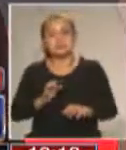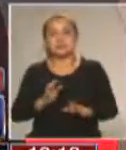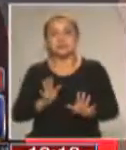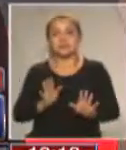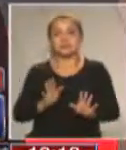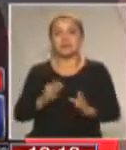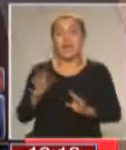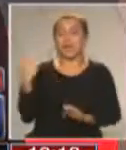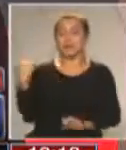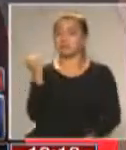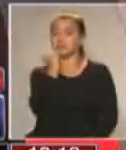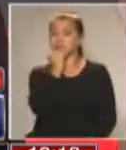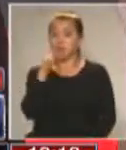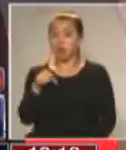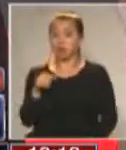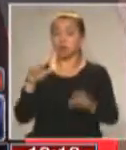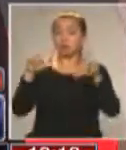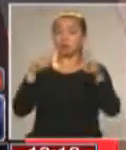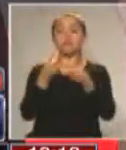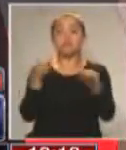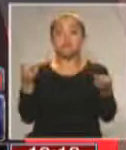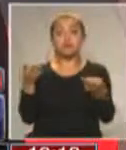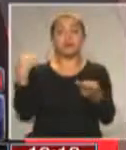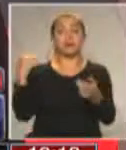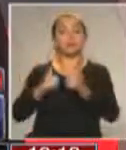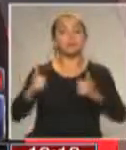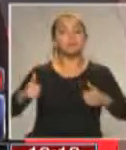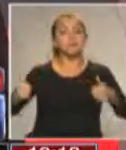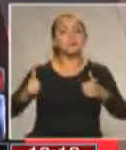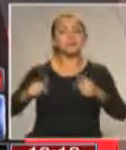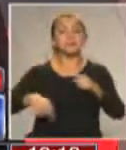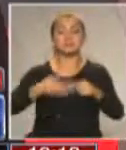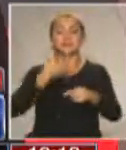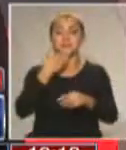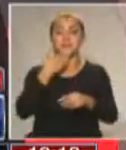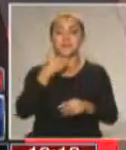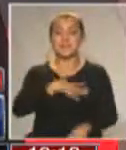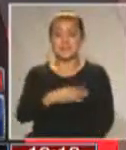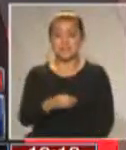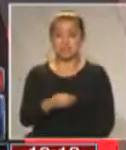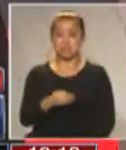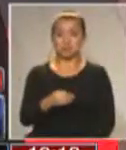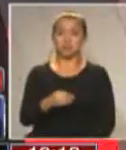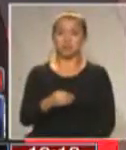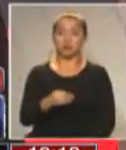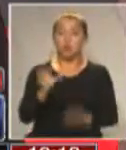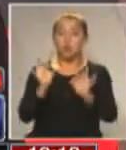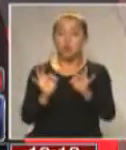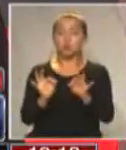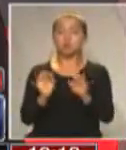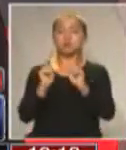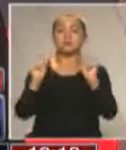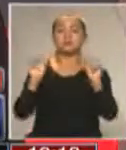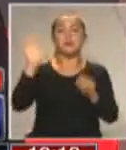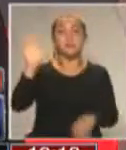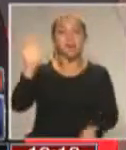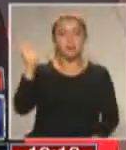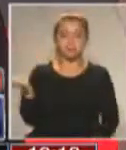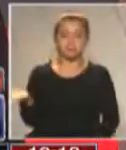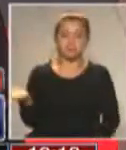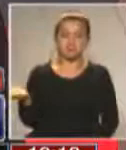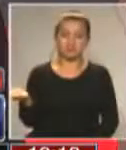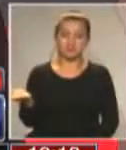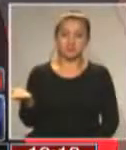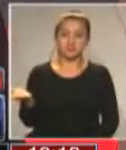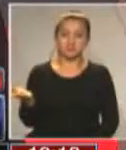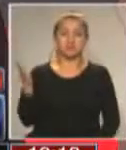un tejado de vidrio, uh-huh. que son las personas que son autoridades públicas, fueron autoridades públicas, o incluso una persona que es hijo de alguien que está en campaña. Entonces yo creo que también... Hay